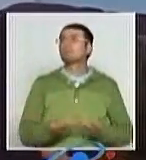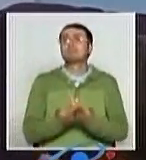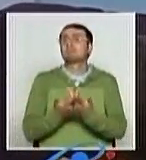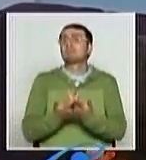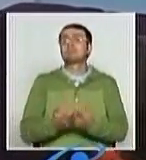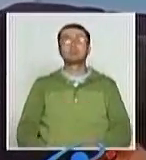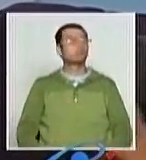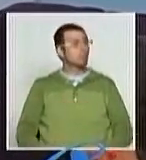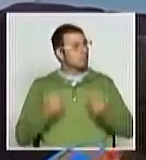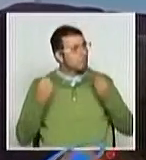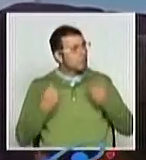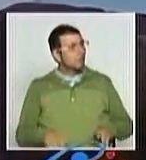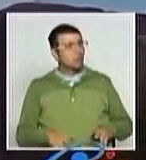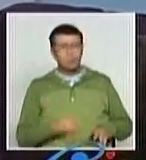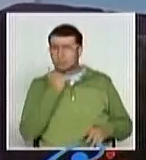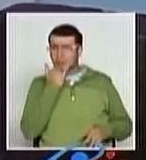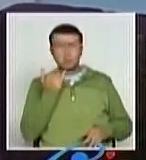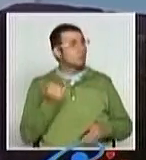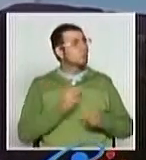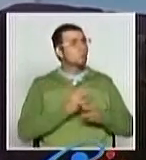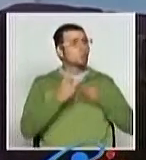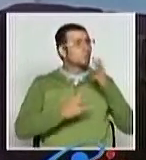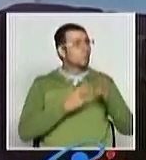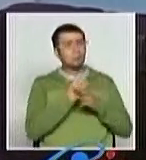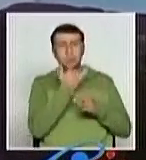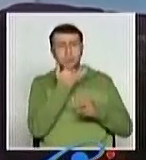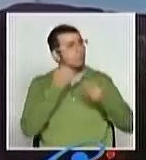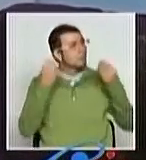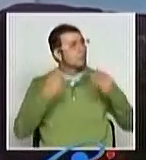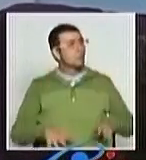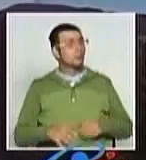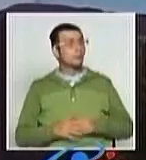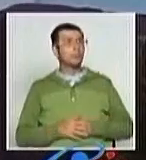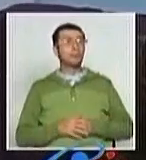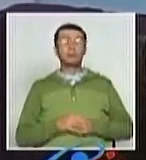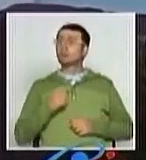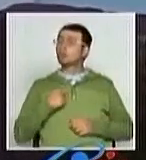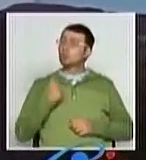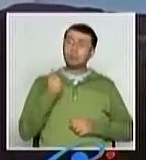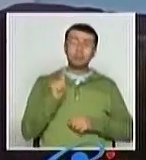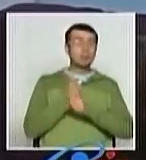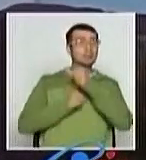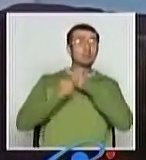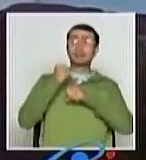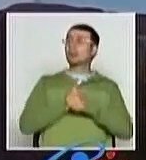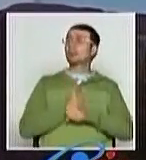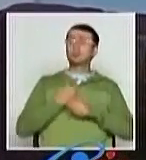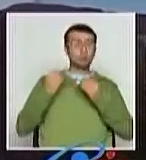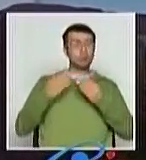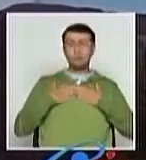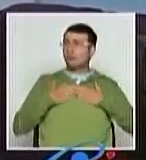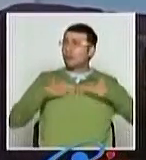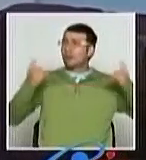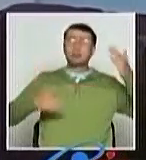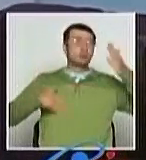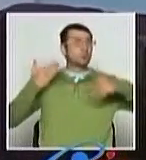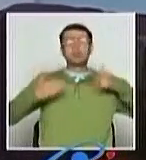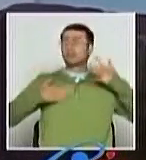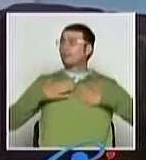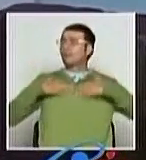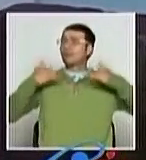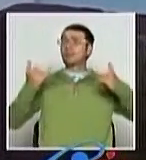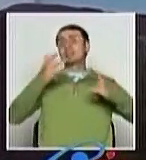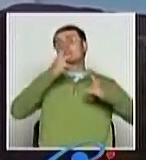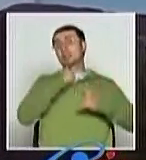que se perdió Qué sucedió en su mundo que se perdió si es que llevo más de 10 años que nunca me he sentido feliz contenta alegre 10 años de